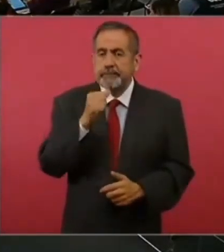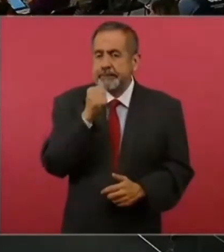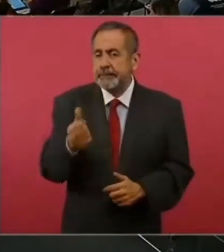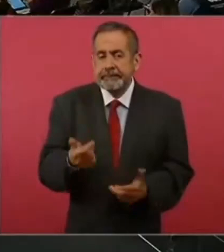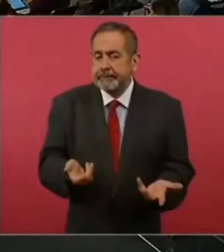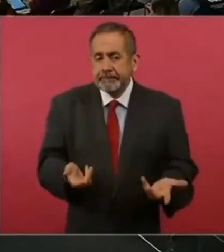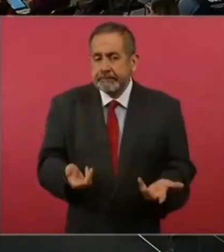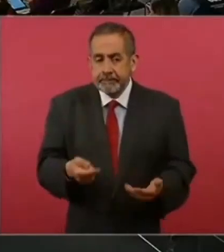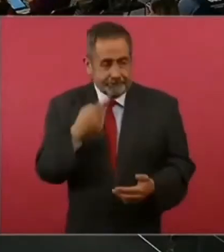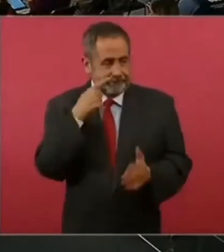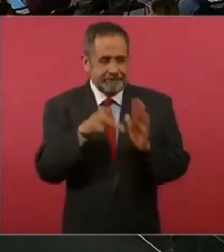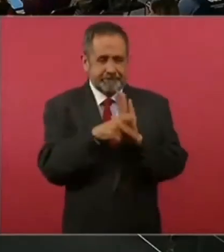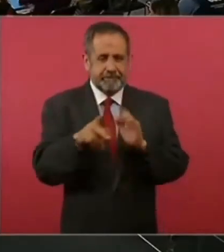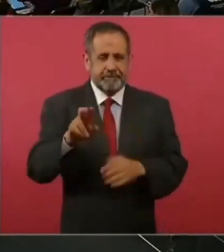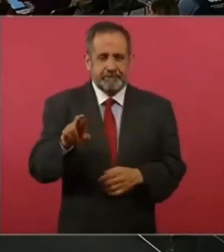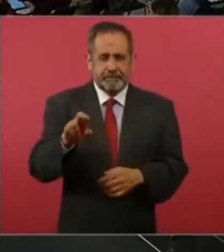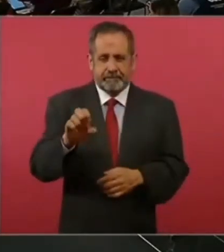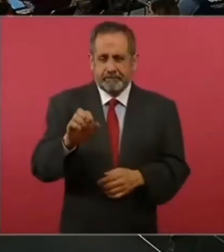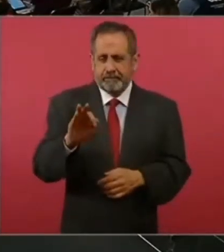Miren el Reforma.